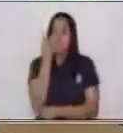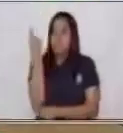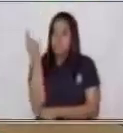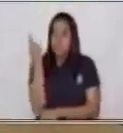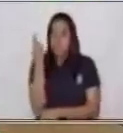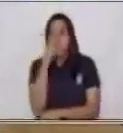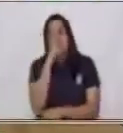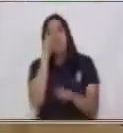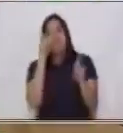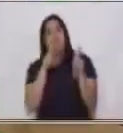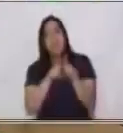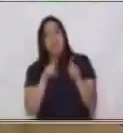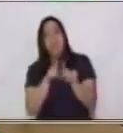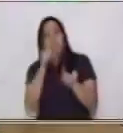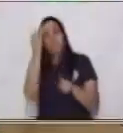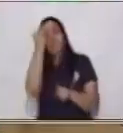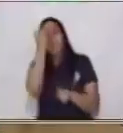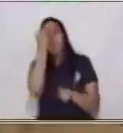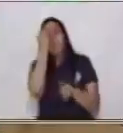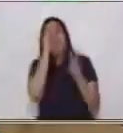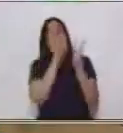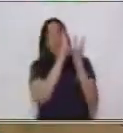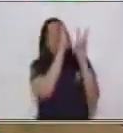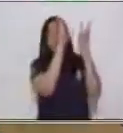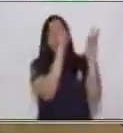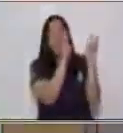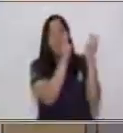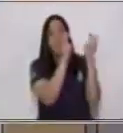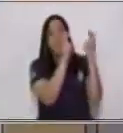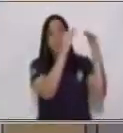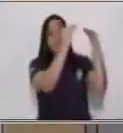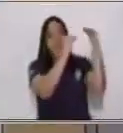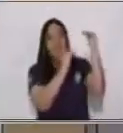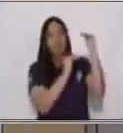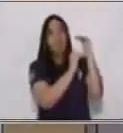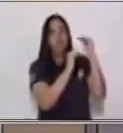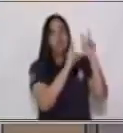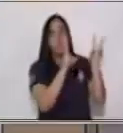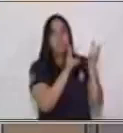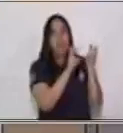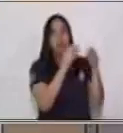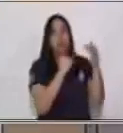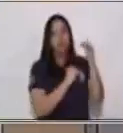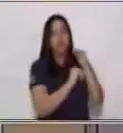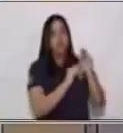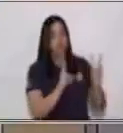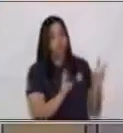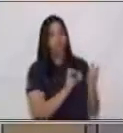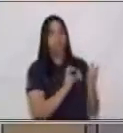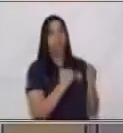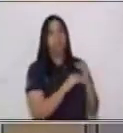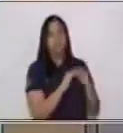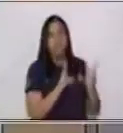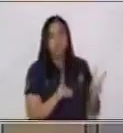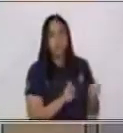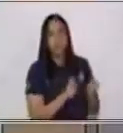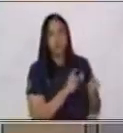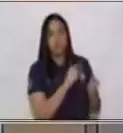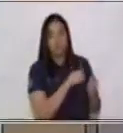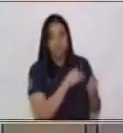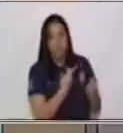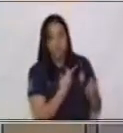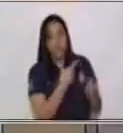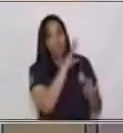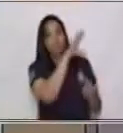También vamos a determinar el tema y los subtemas. ¿Te recuerdas que eso lo vimos en una sesión anterior? Cómo determinar un